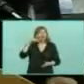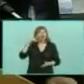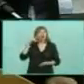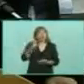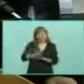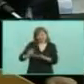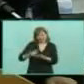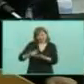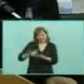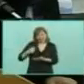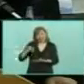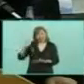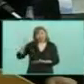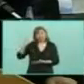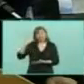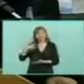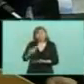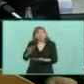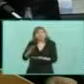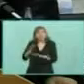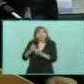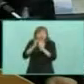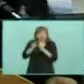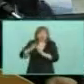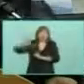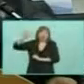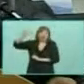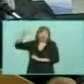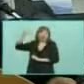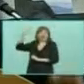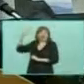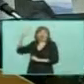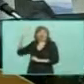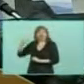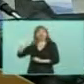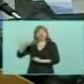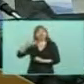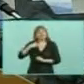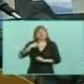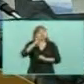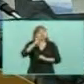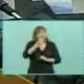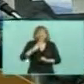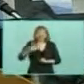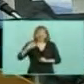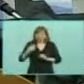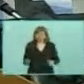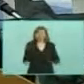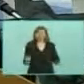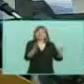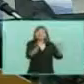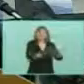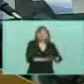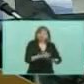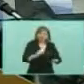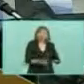Sófocles, viene desde el fondo de la humanidad, del fondo de la historia, de enterrar a sus muertos, ponerle una